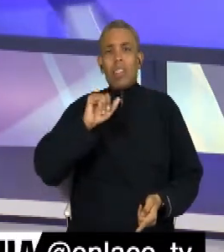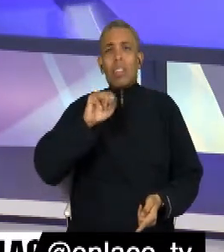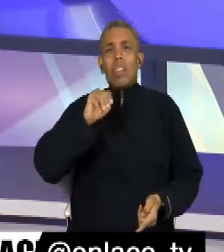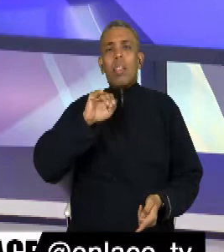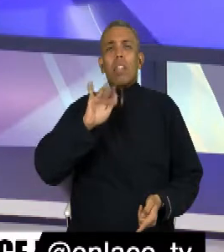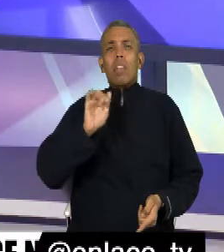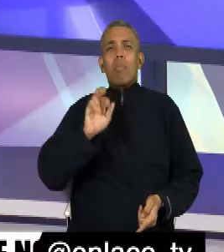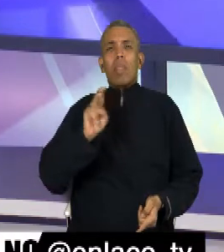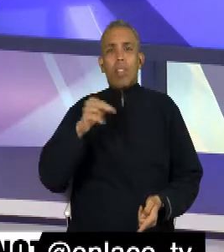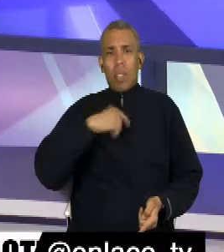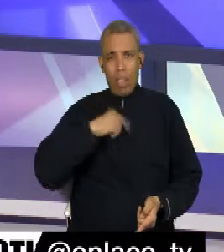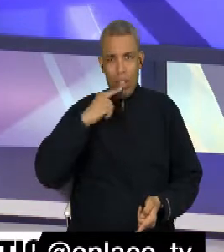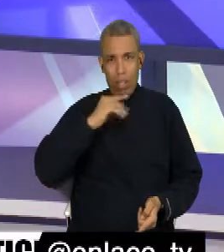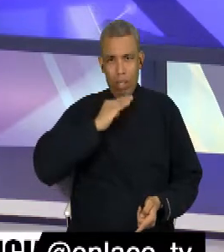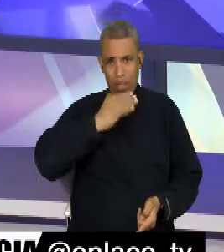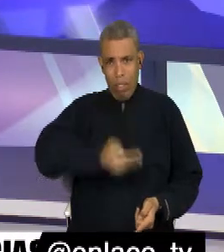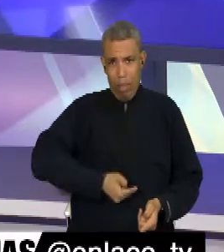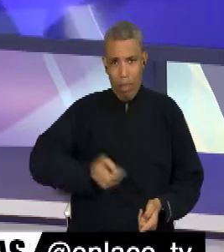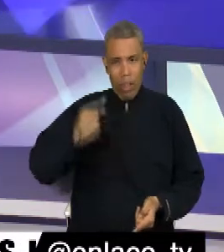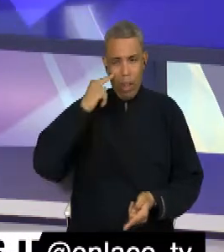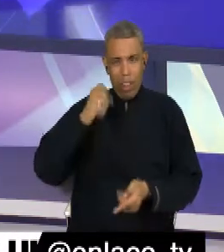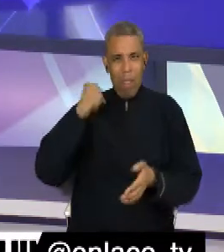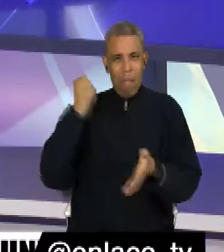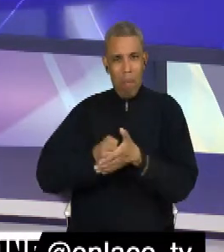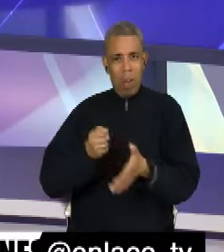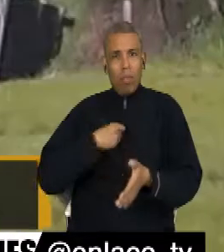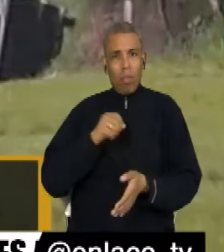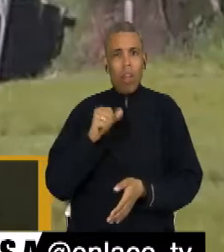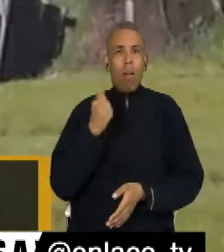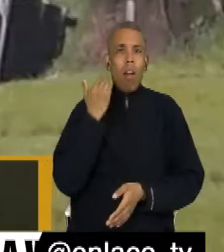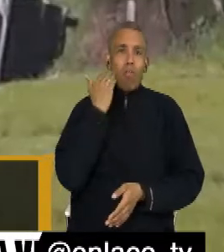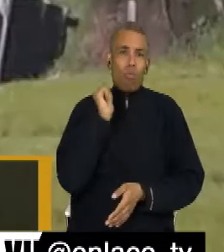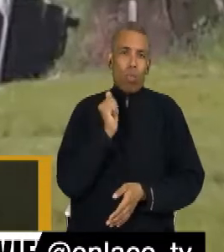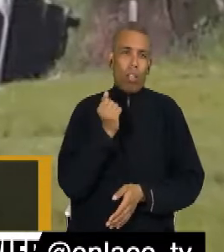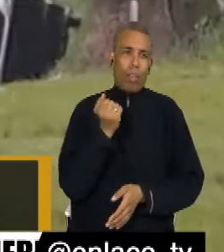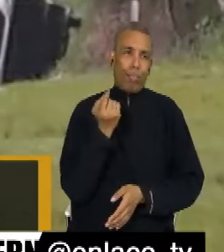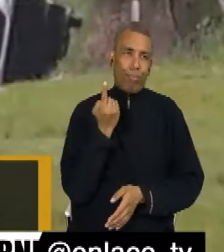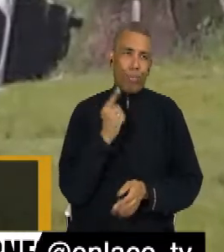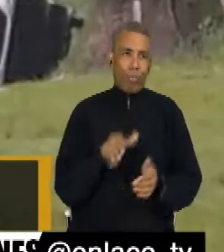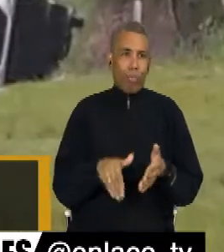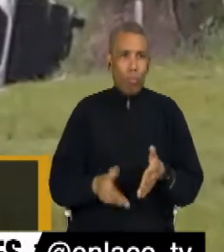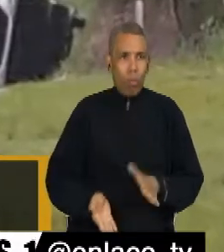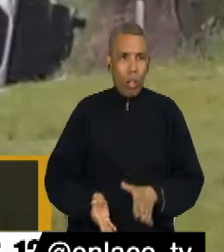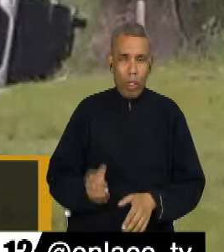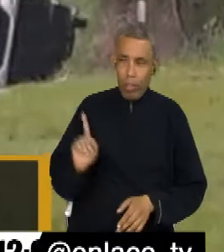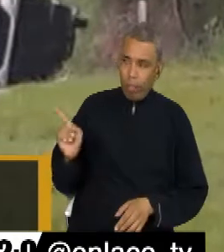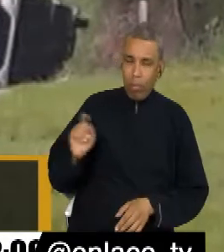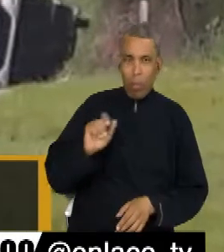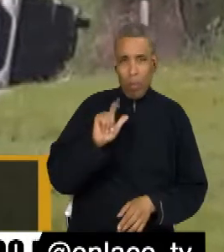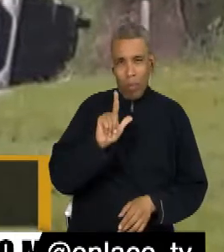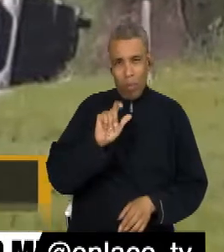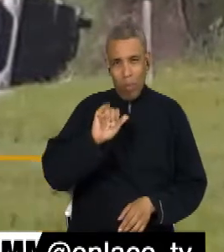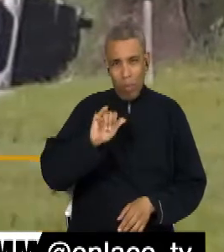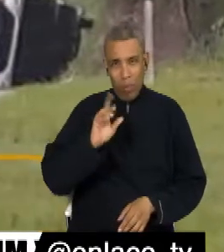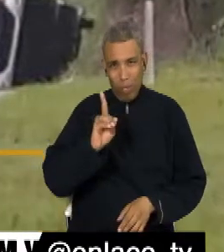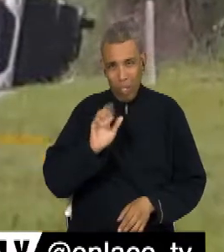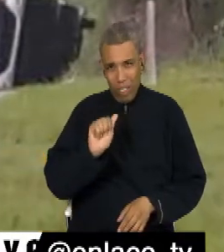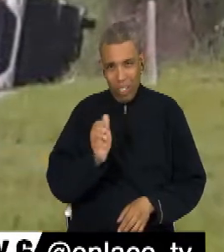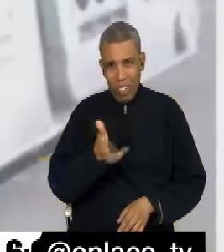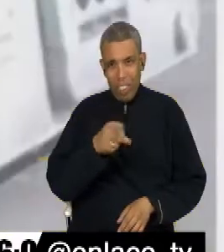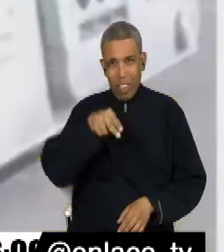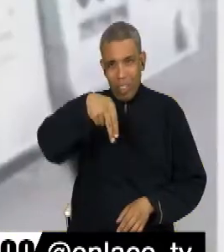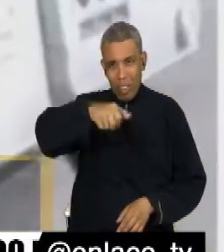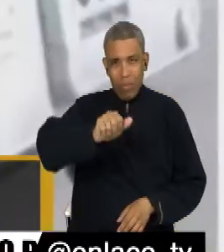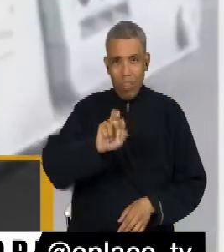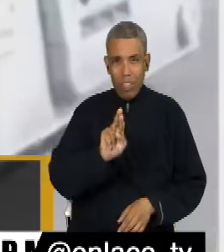diferentes centros asistenciales de la región. Una mujer muerta identificada como Lida Naranjo Hernández y al menos